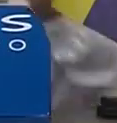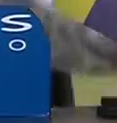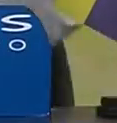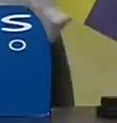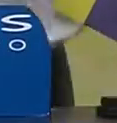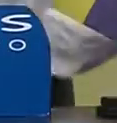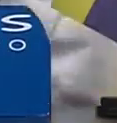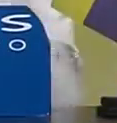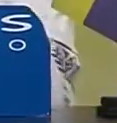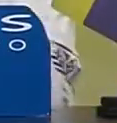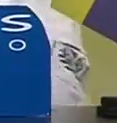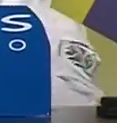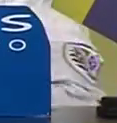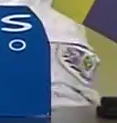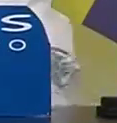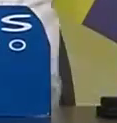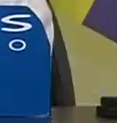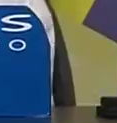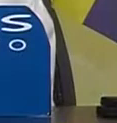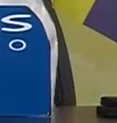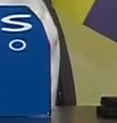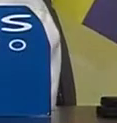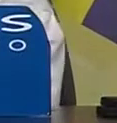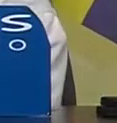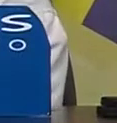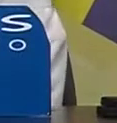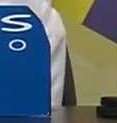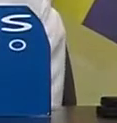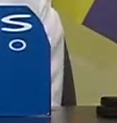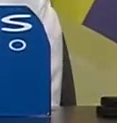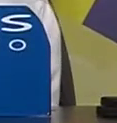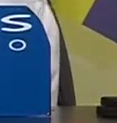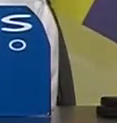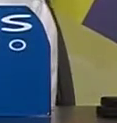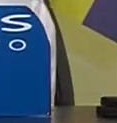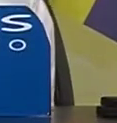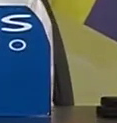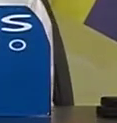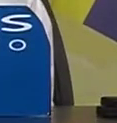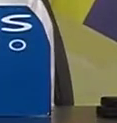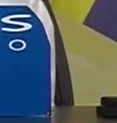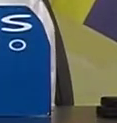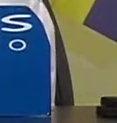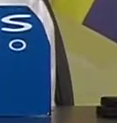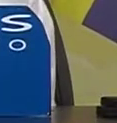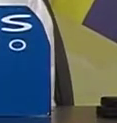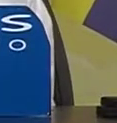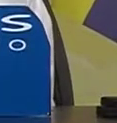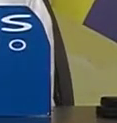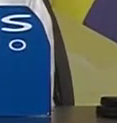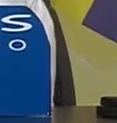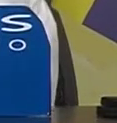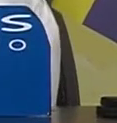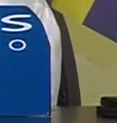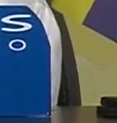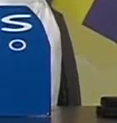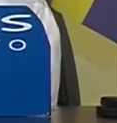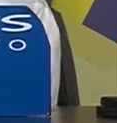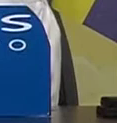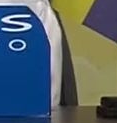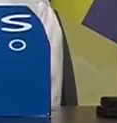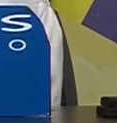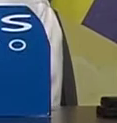Sur, envuelto como una yaca. Bendito sea el nombre del Señor. Dice así, para que así no